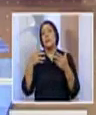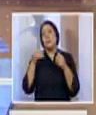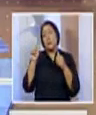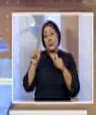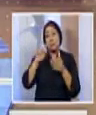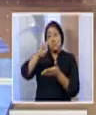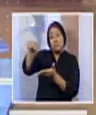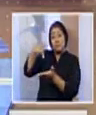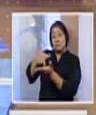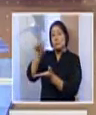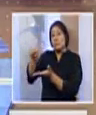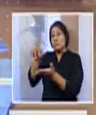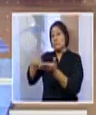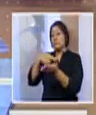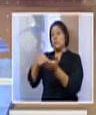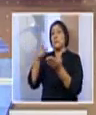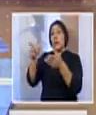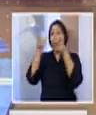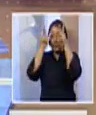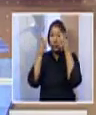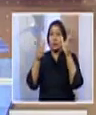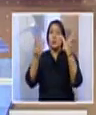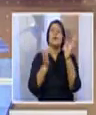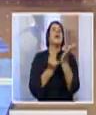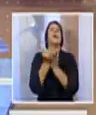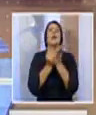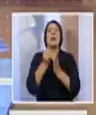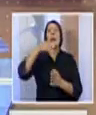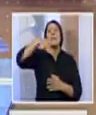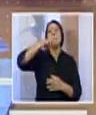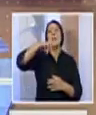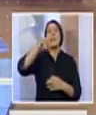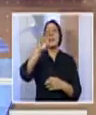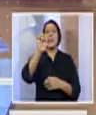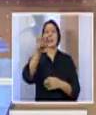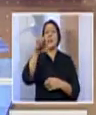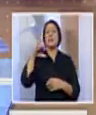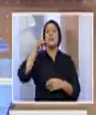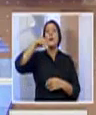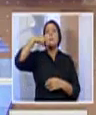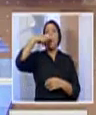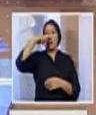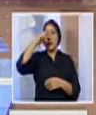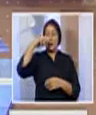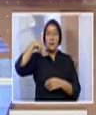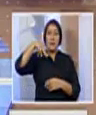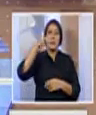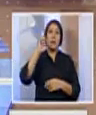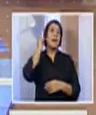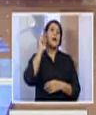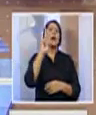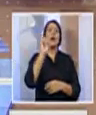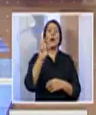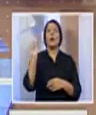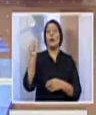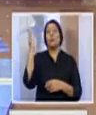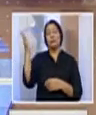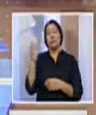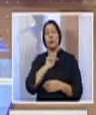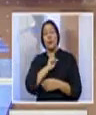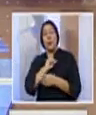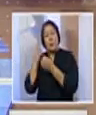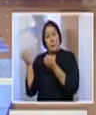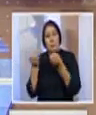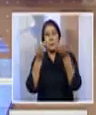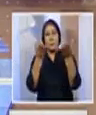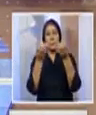los centros de votación en Suchitepéquez, en el Instituto Méndez Montenegro. Se trata de Fernando Hernández, que tiene actualización a esta hora de la noche cuando